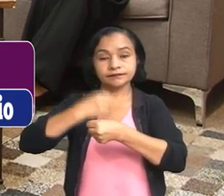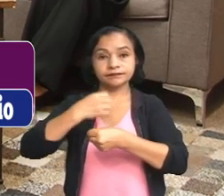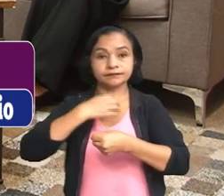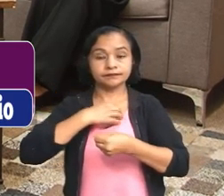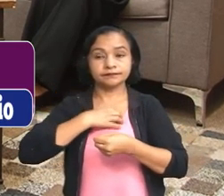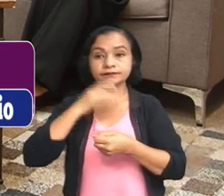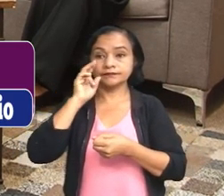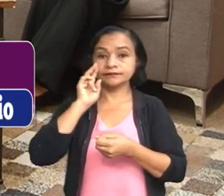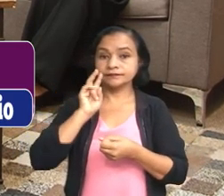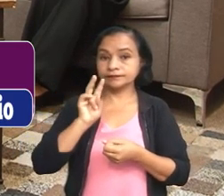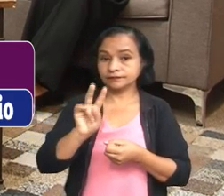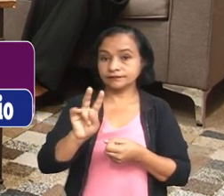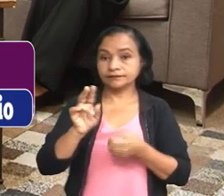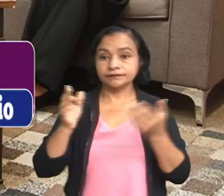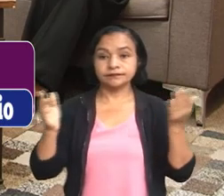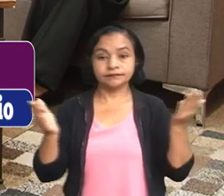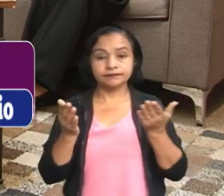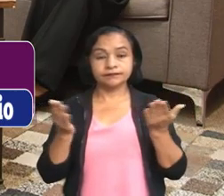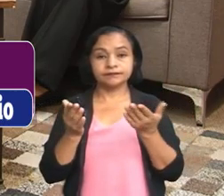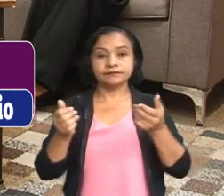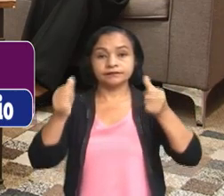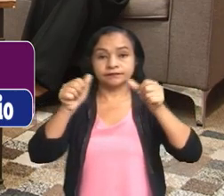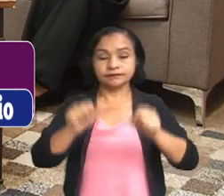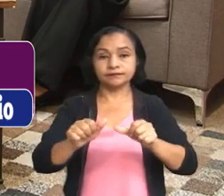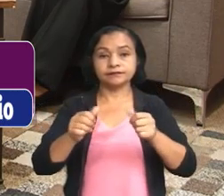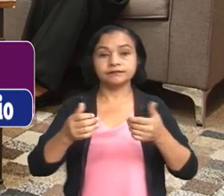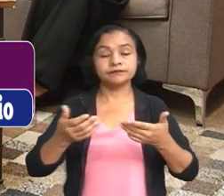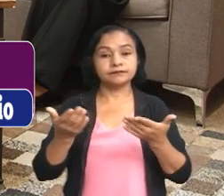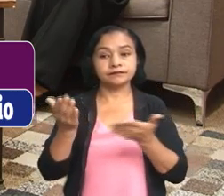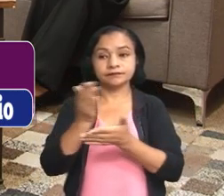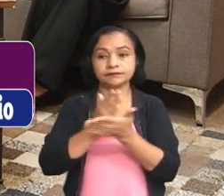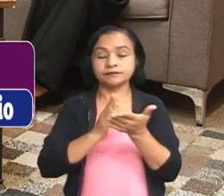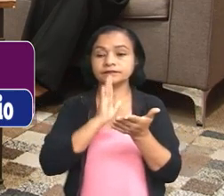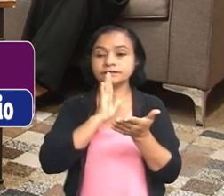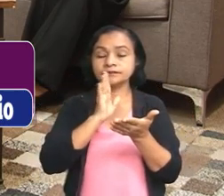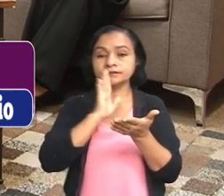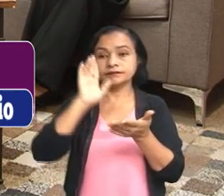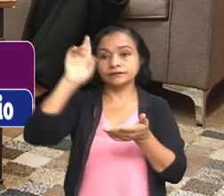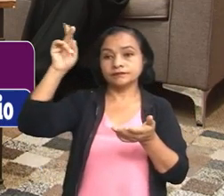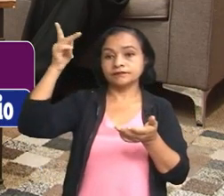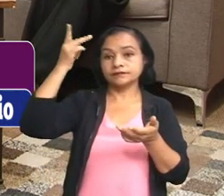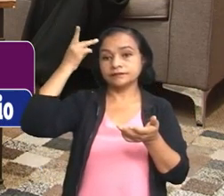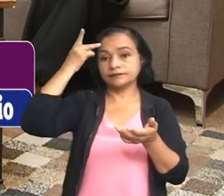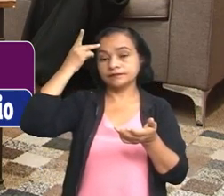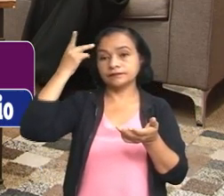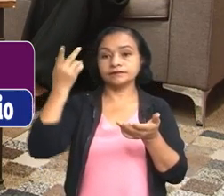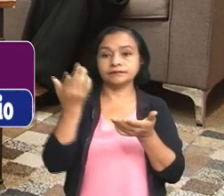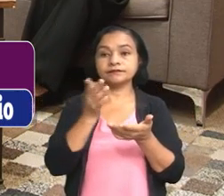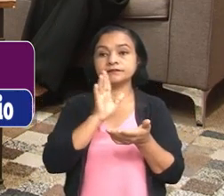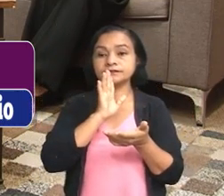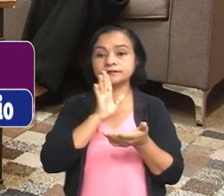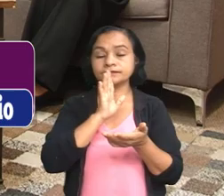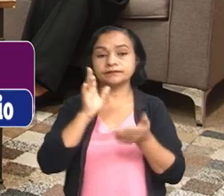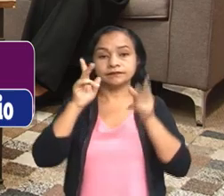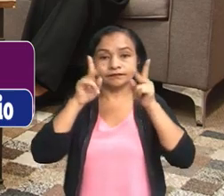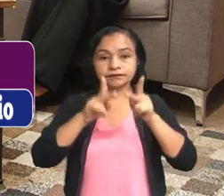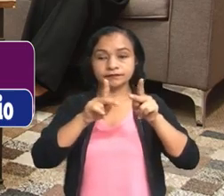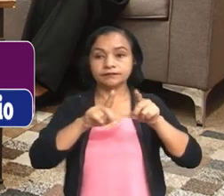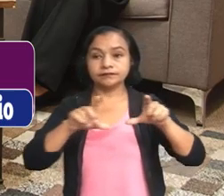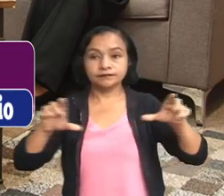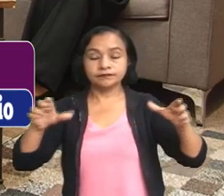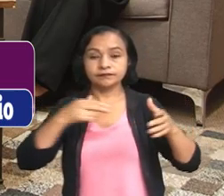ven realmente concretas en el terreno. Al momento de hablar de una política, sinceramente hablamos de planes de acciones